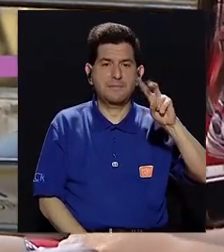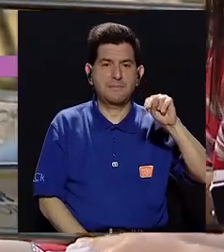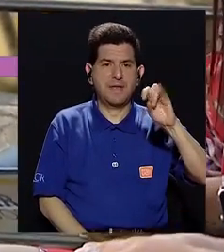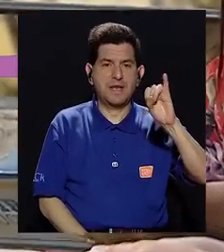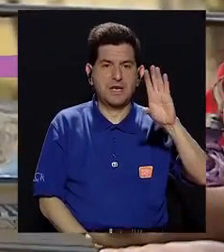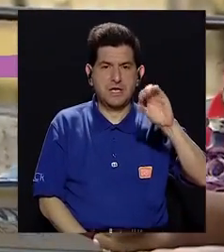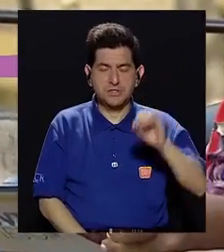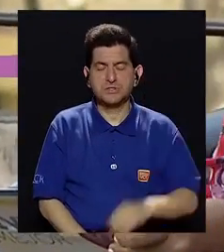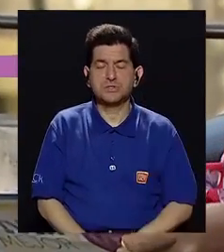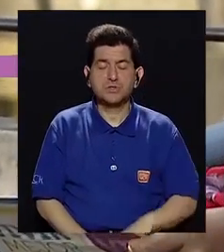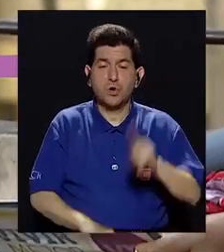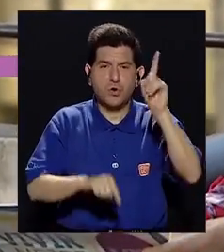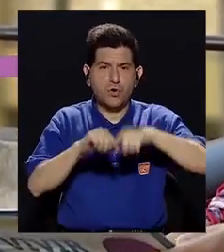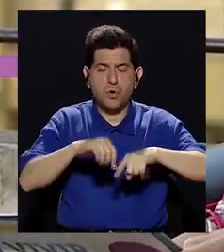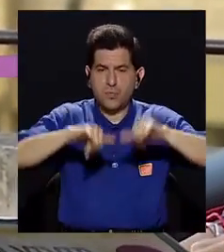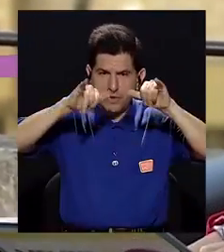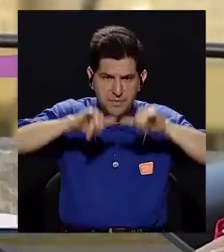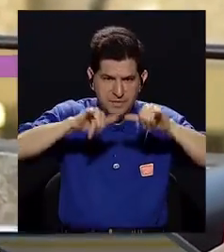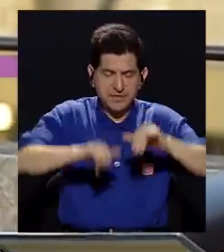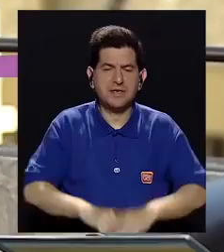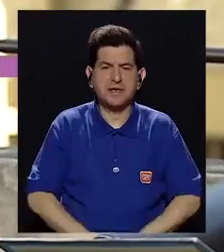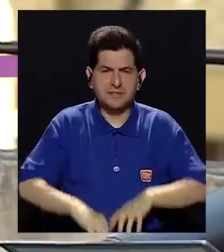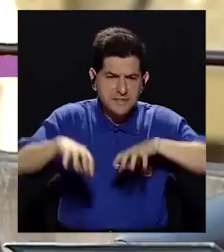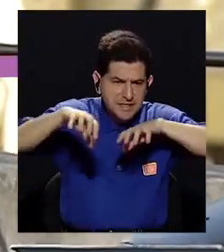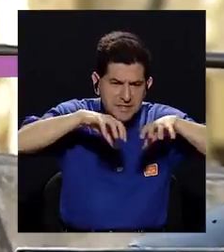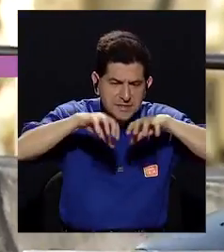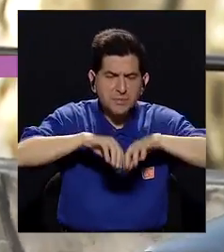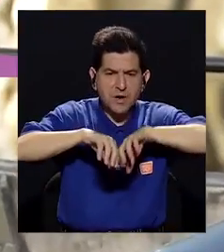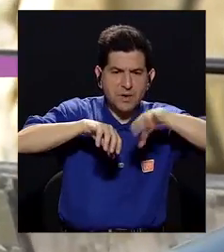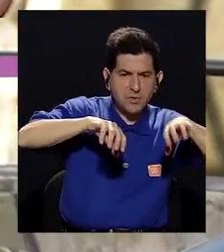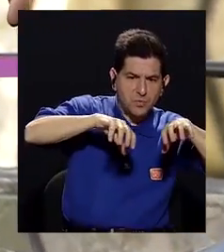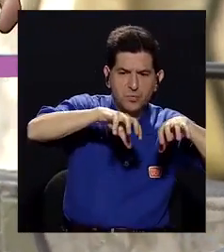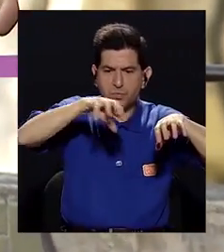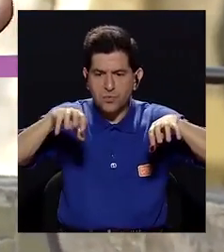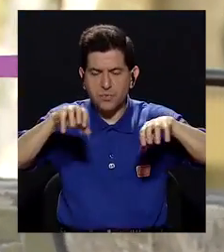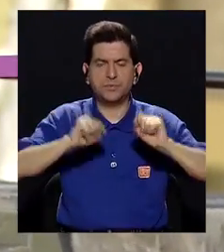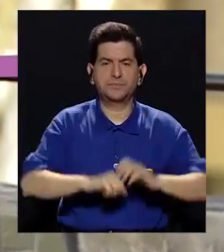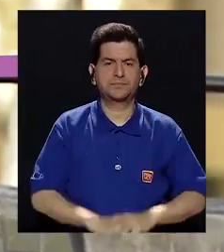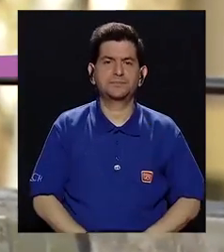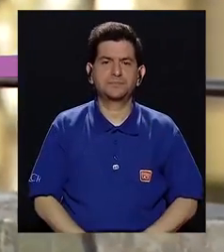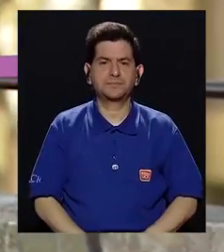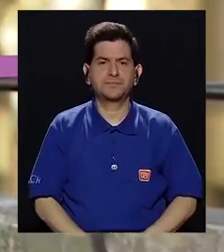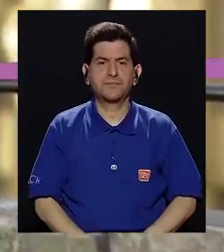no tienen espacio para vivir dentro de la rodilla, entonces empiezan a desplazar a las afueras de la rodilla.